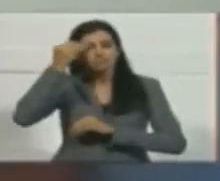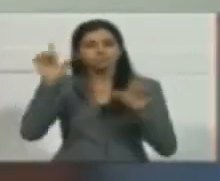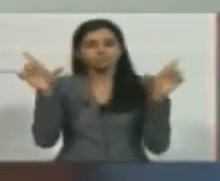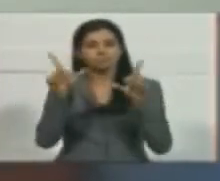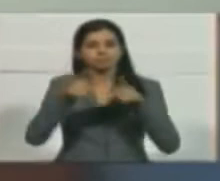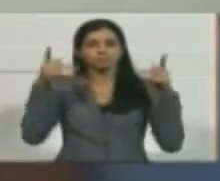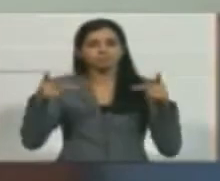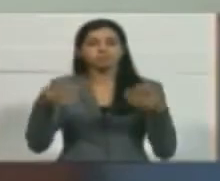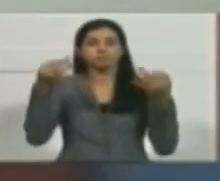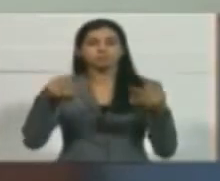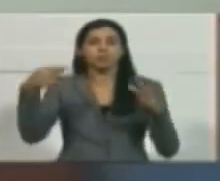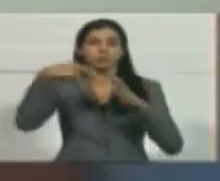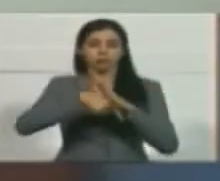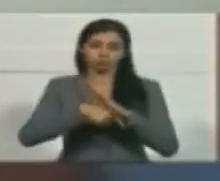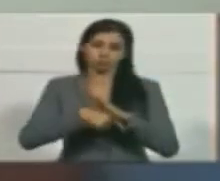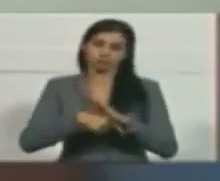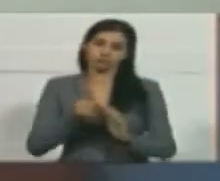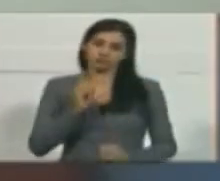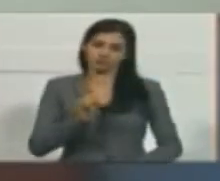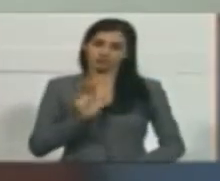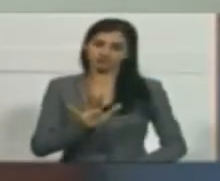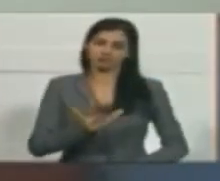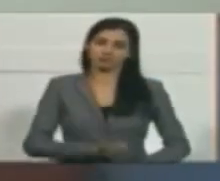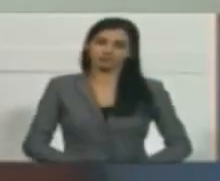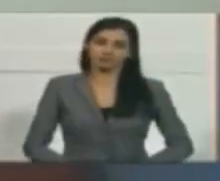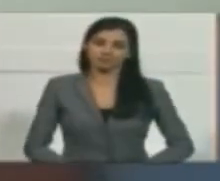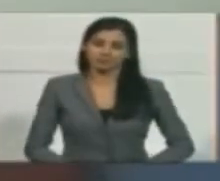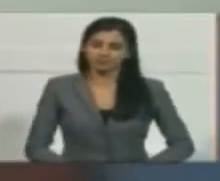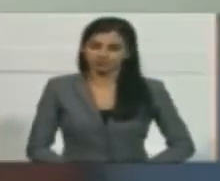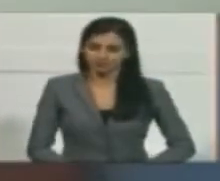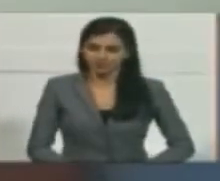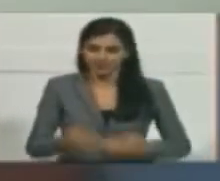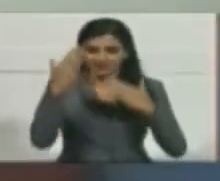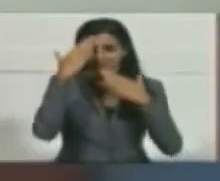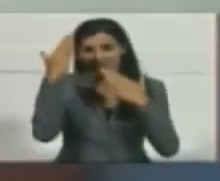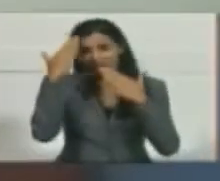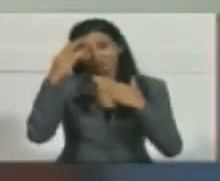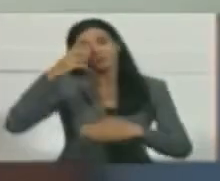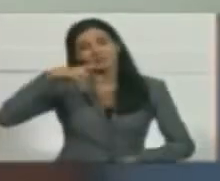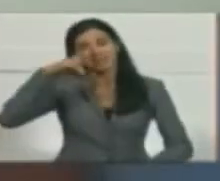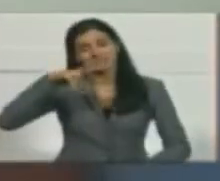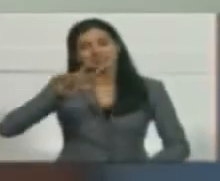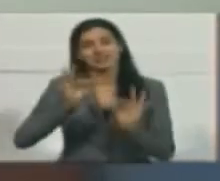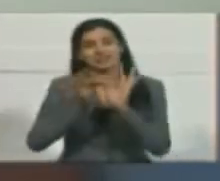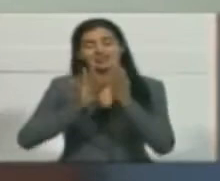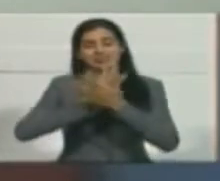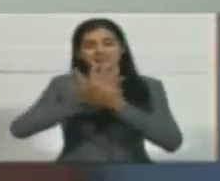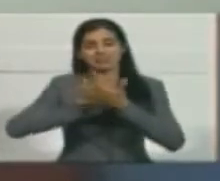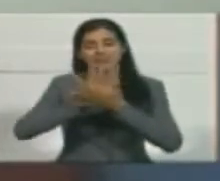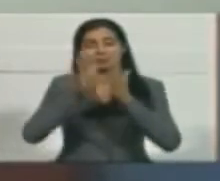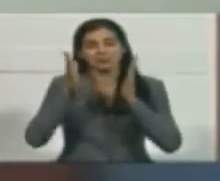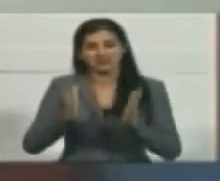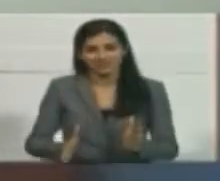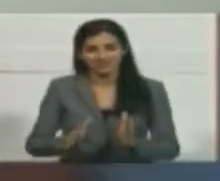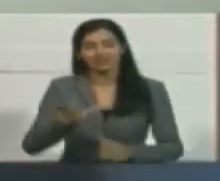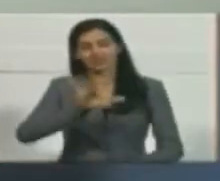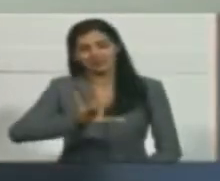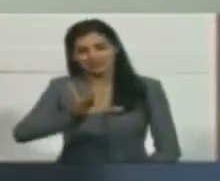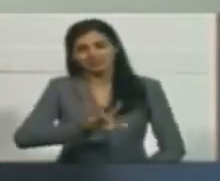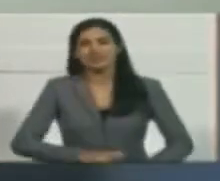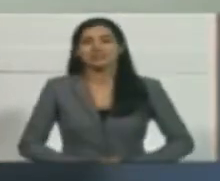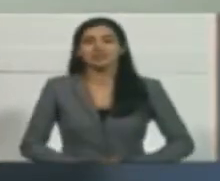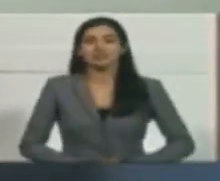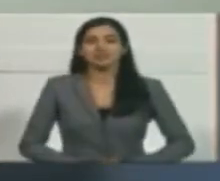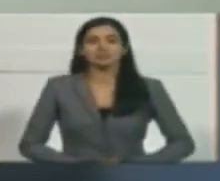la altura y la profundidad que estos ameritan. Saludos, Vanessa, nuestra querida Vanessa Muñoz, intérprete de